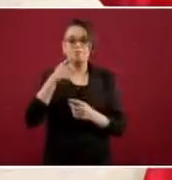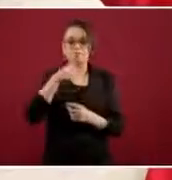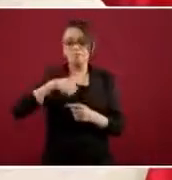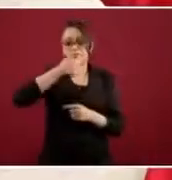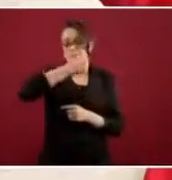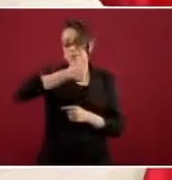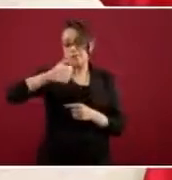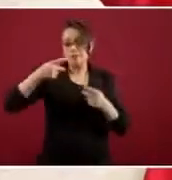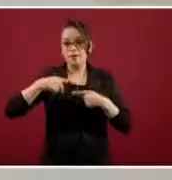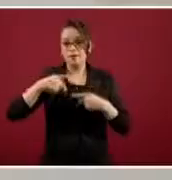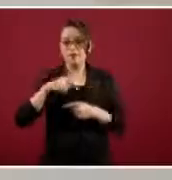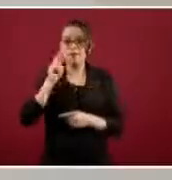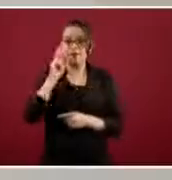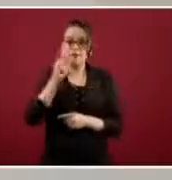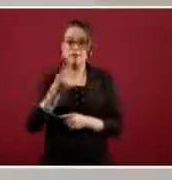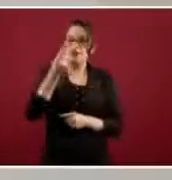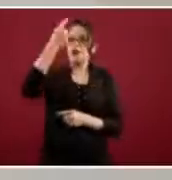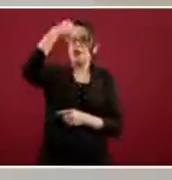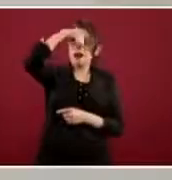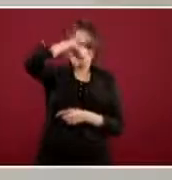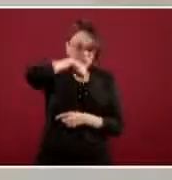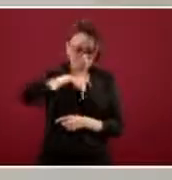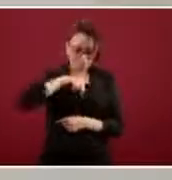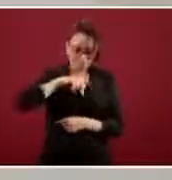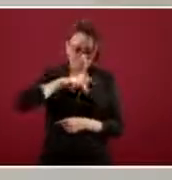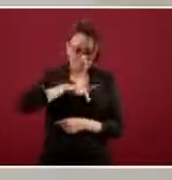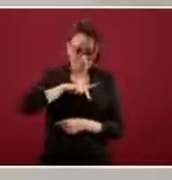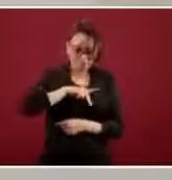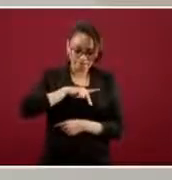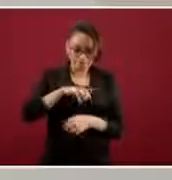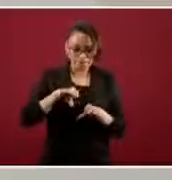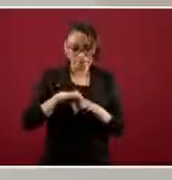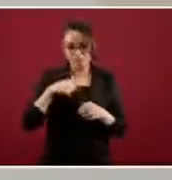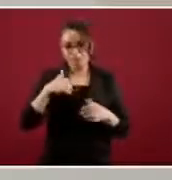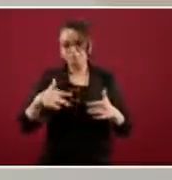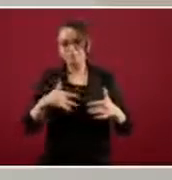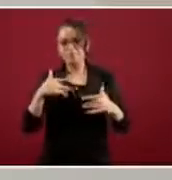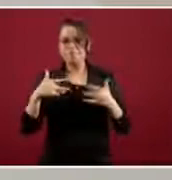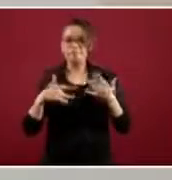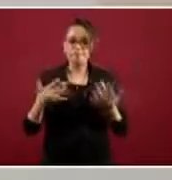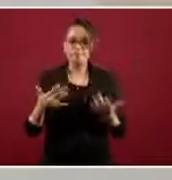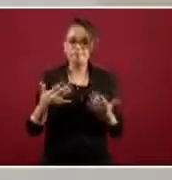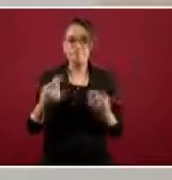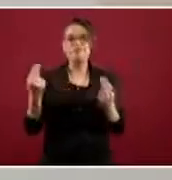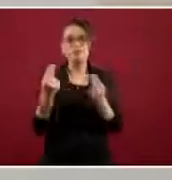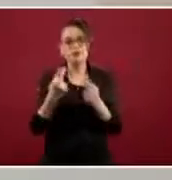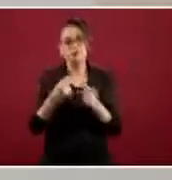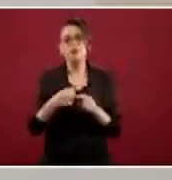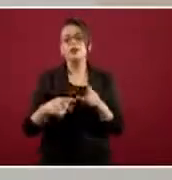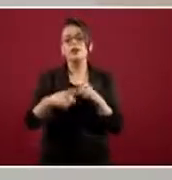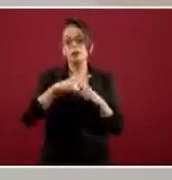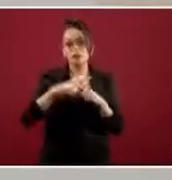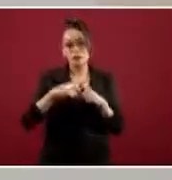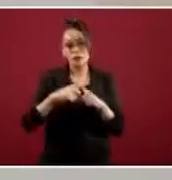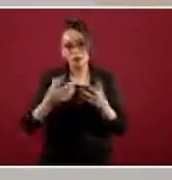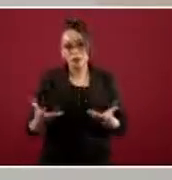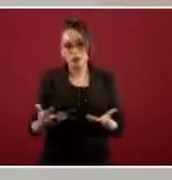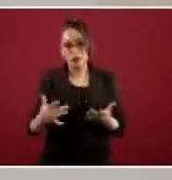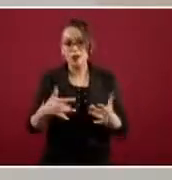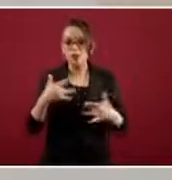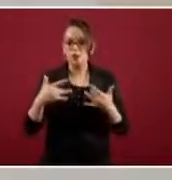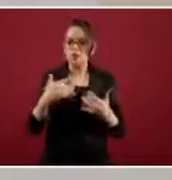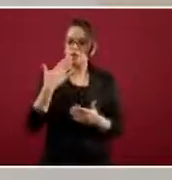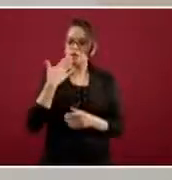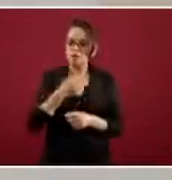tenemos todas y todos, porque esa actitud positiva, compasiva, solidaria es la que nos va a